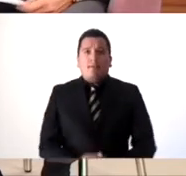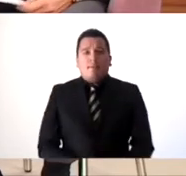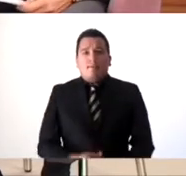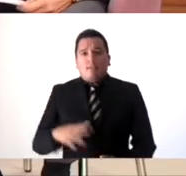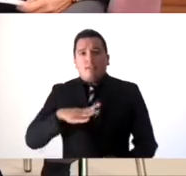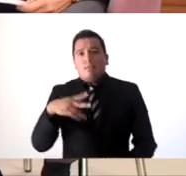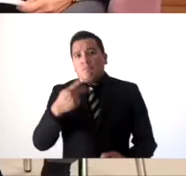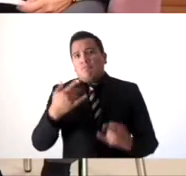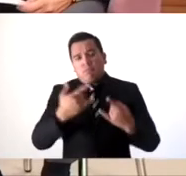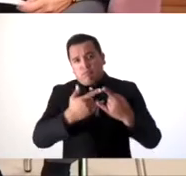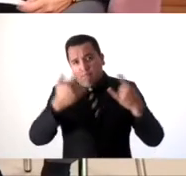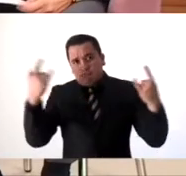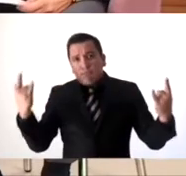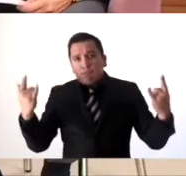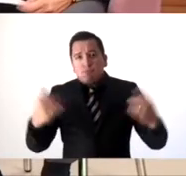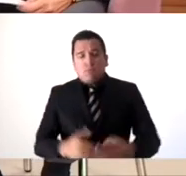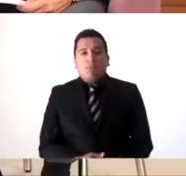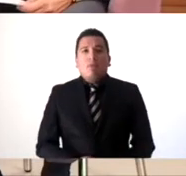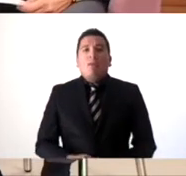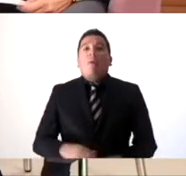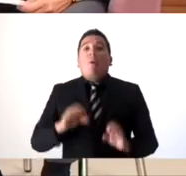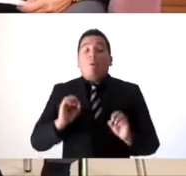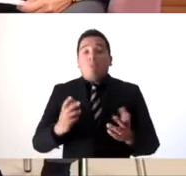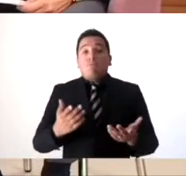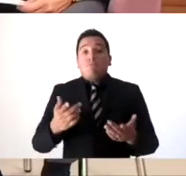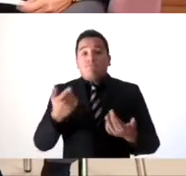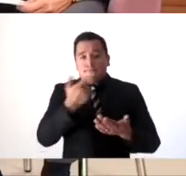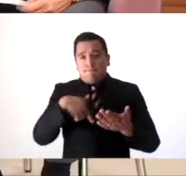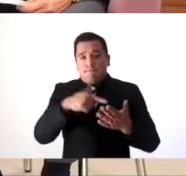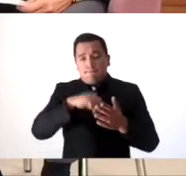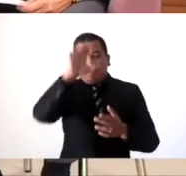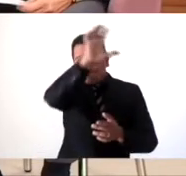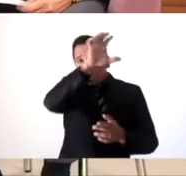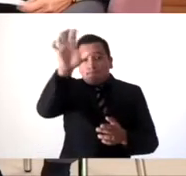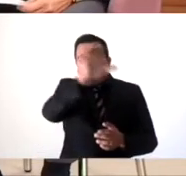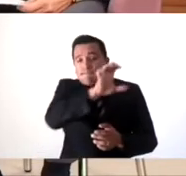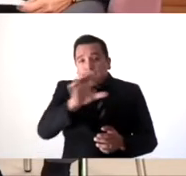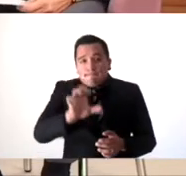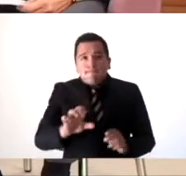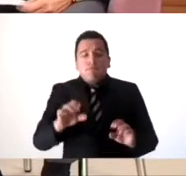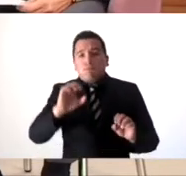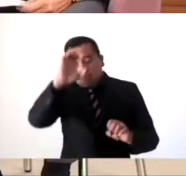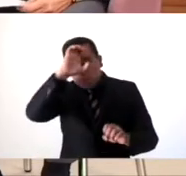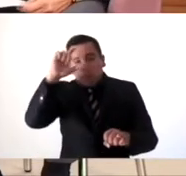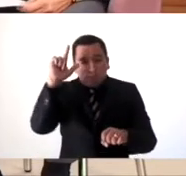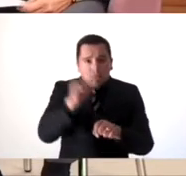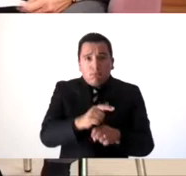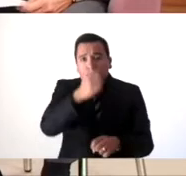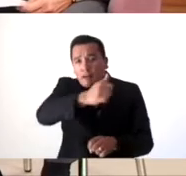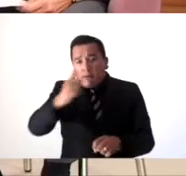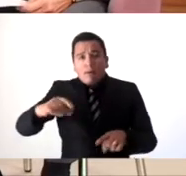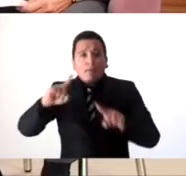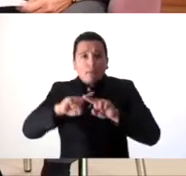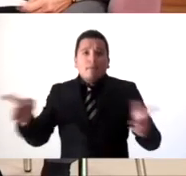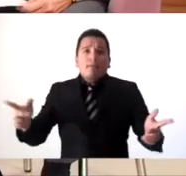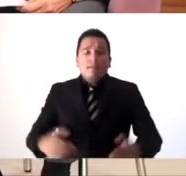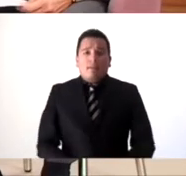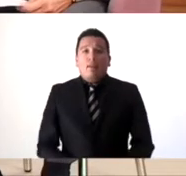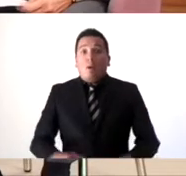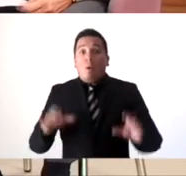particularizan. Cuestiones históricas, cuestiones geográficas, cuestiones